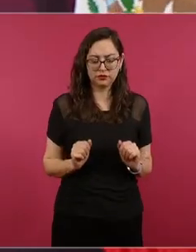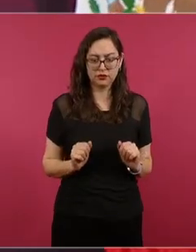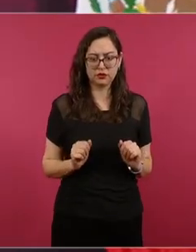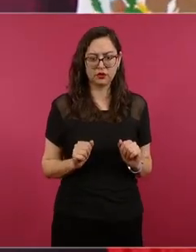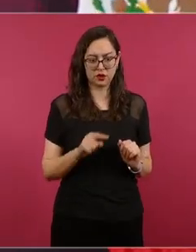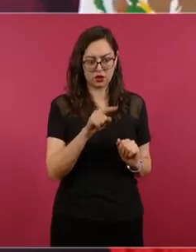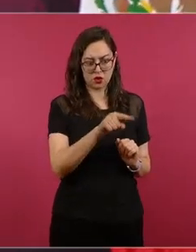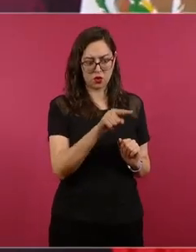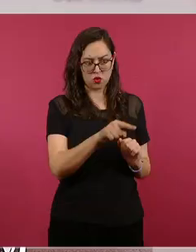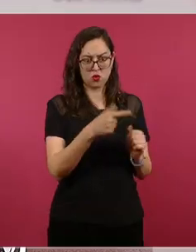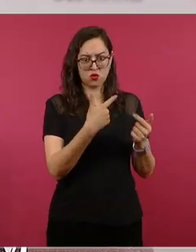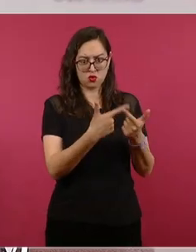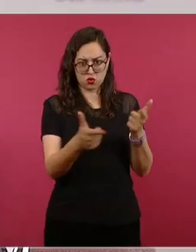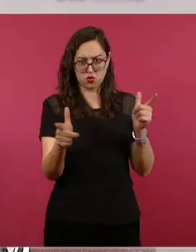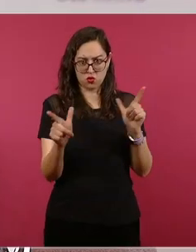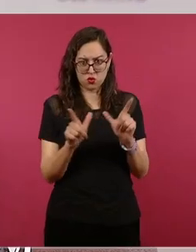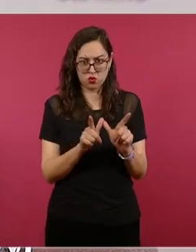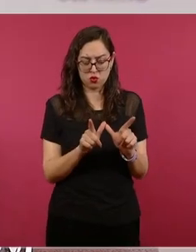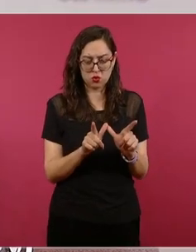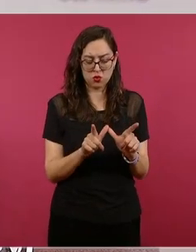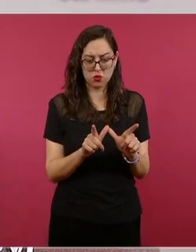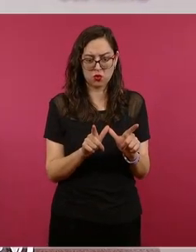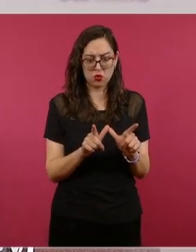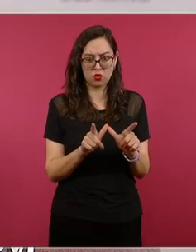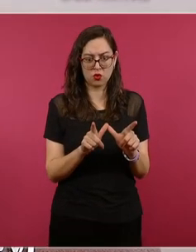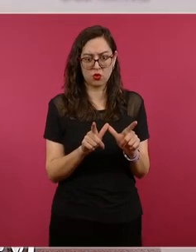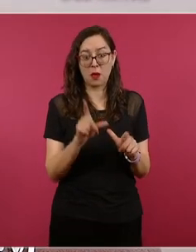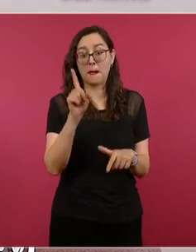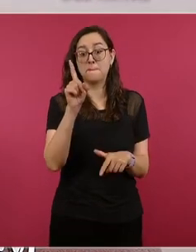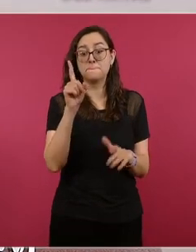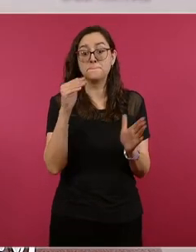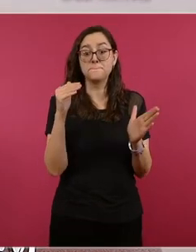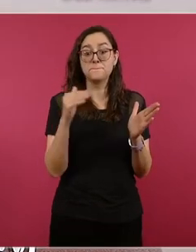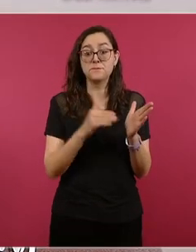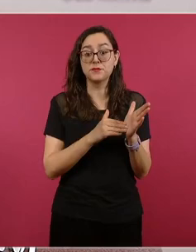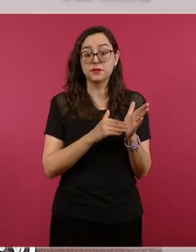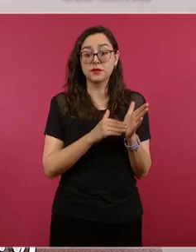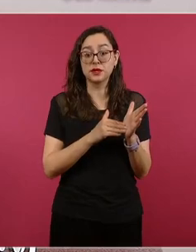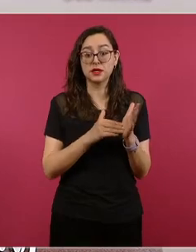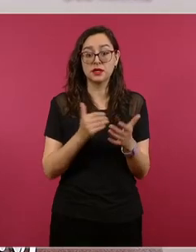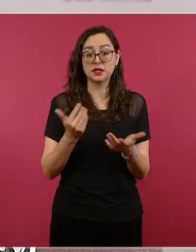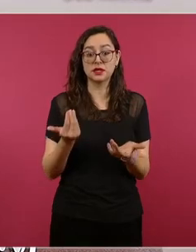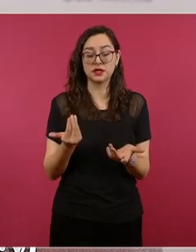grupo especial de cerca de 1,000 elementos.